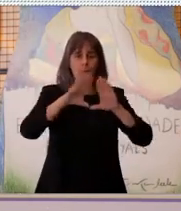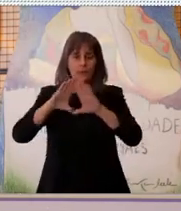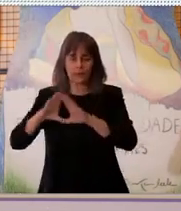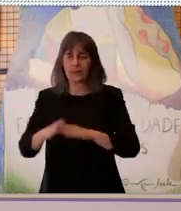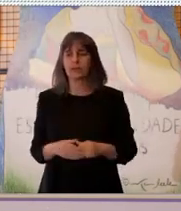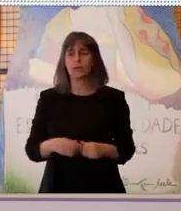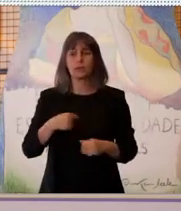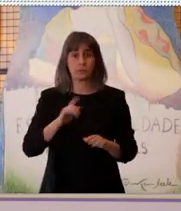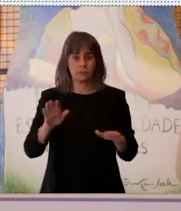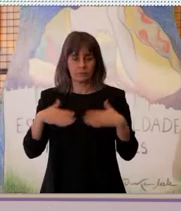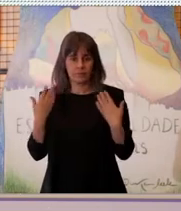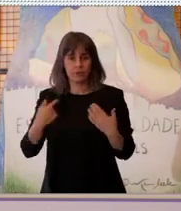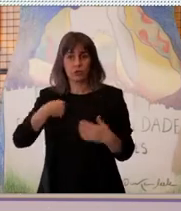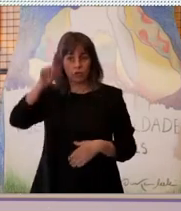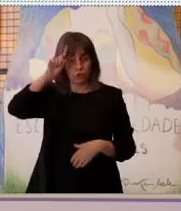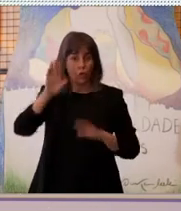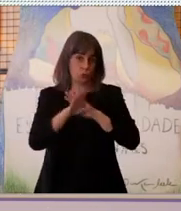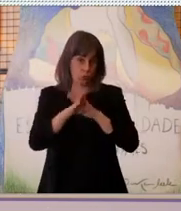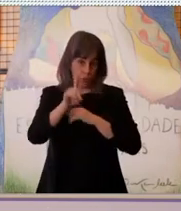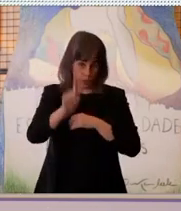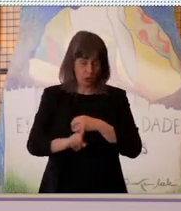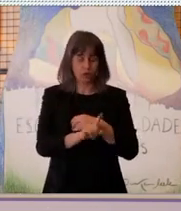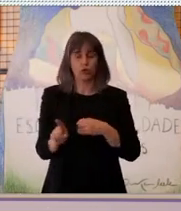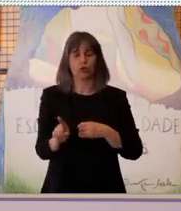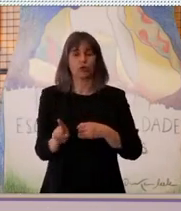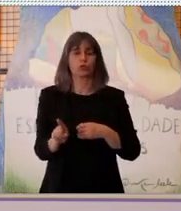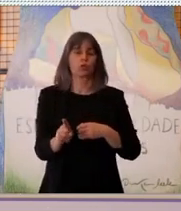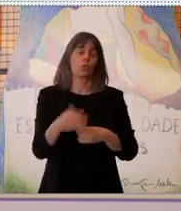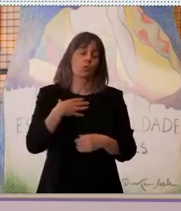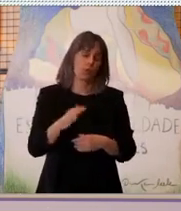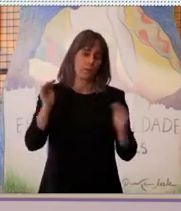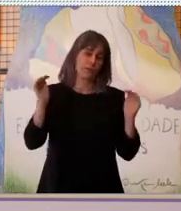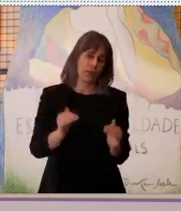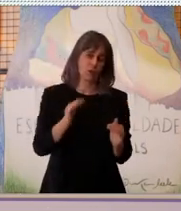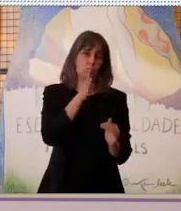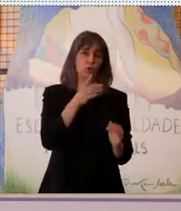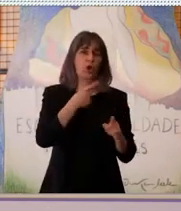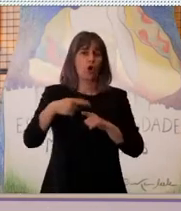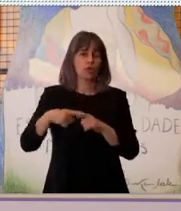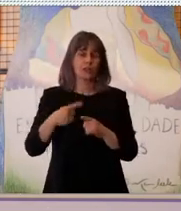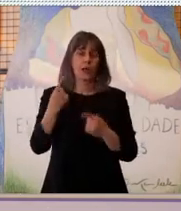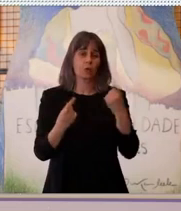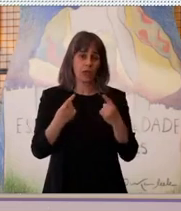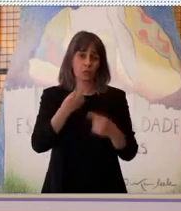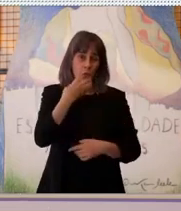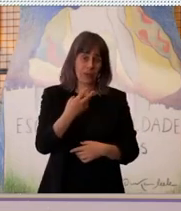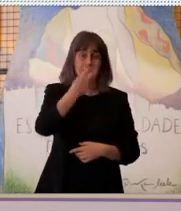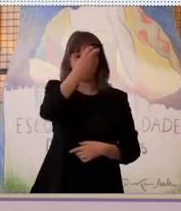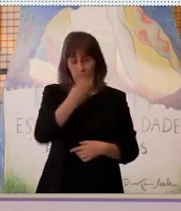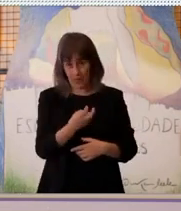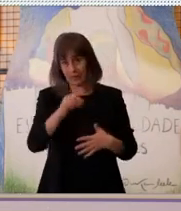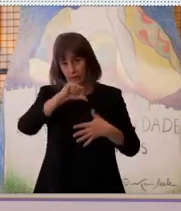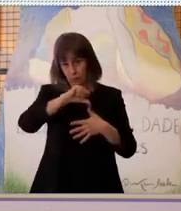que ahora no sé si se sigue haciendo creo que menos porque bueno algunas cosas se van algunas cosas malas algunas cosas buenas nos vienen de allí y también